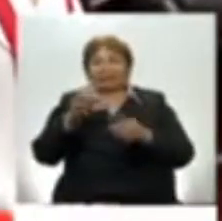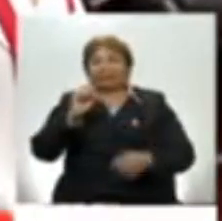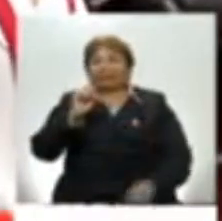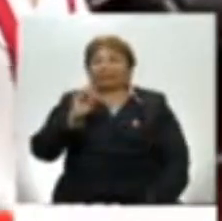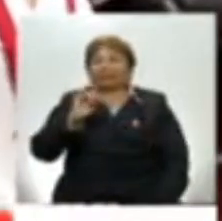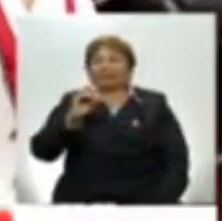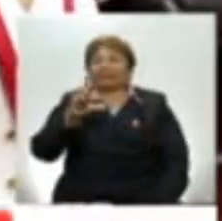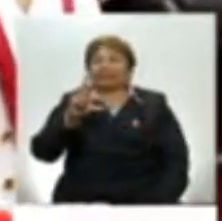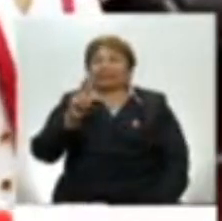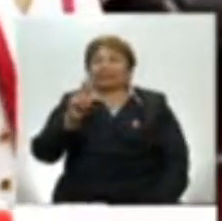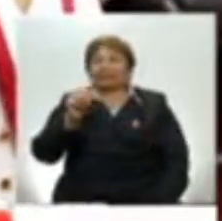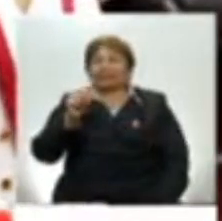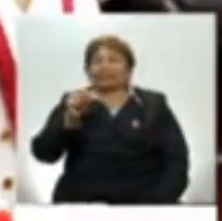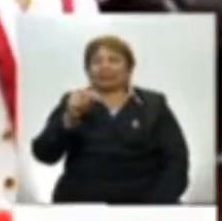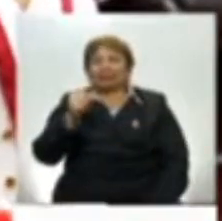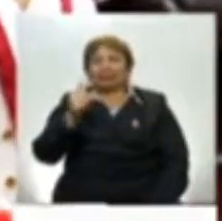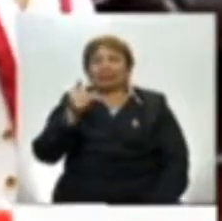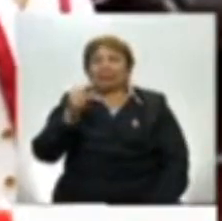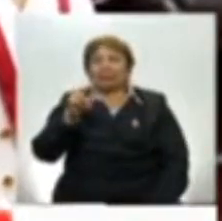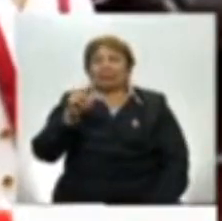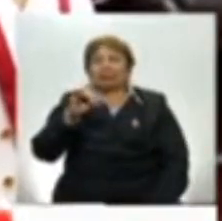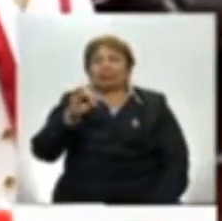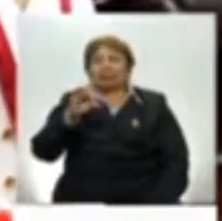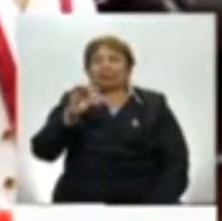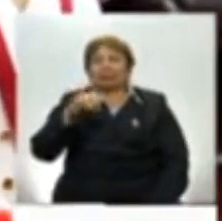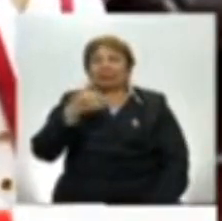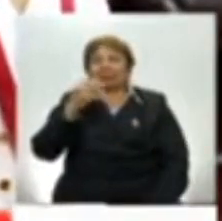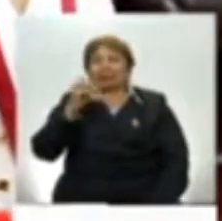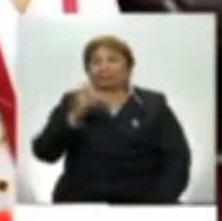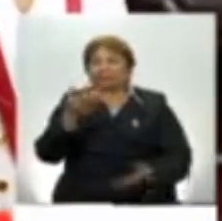Silvana Emperatriz Robles Araujo, DNI